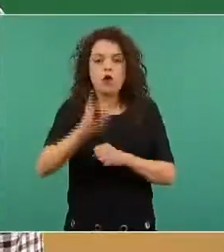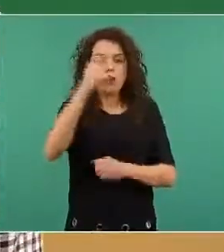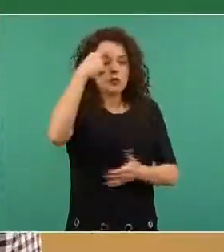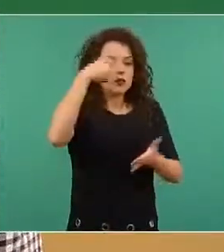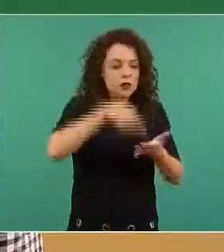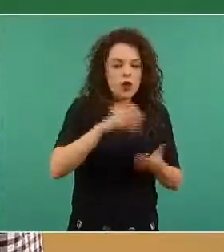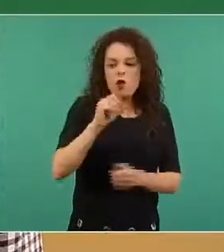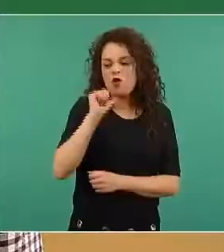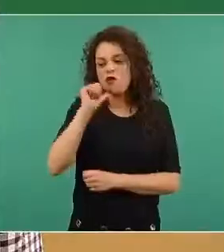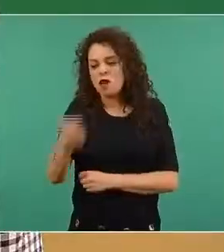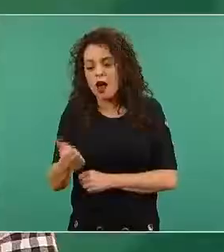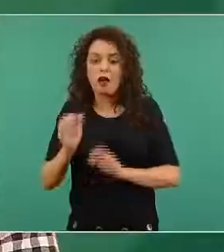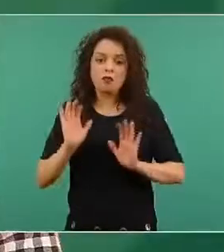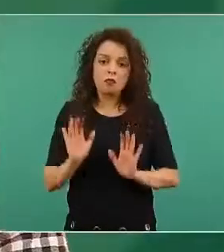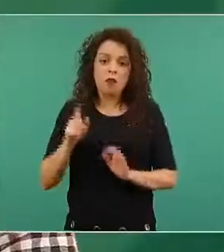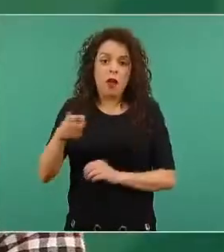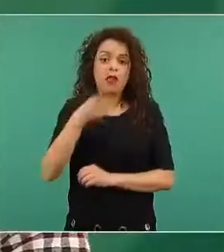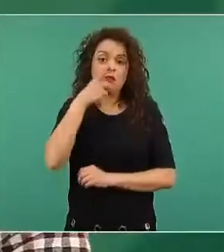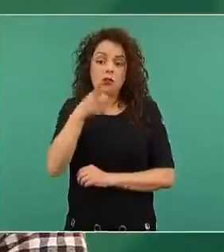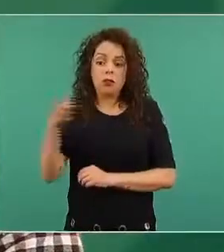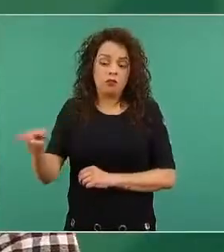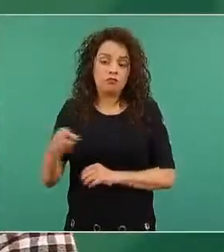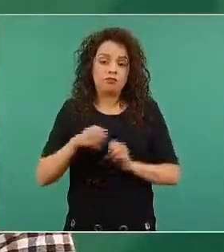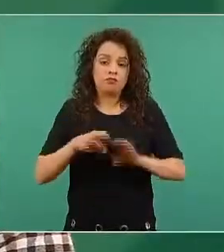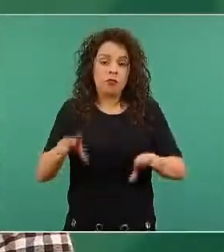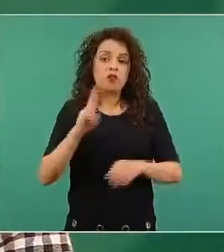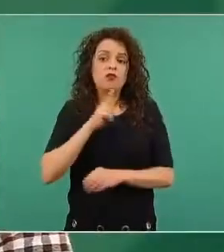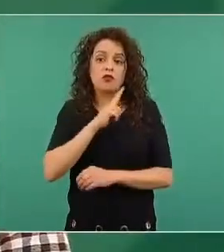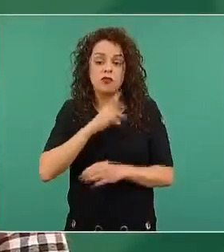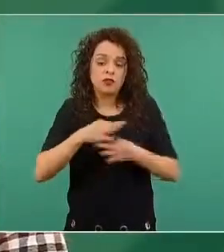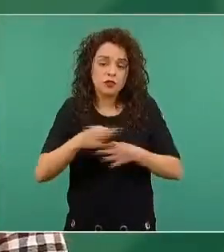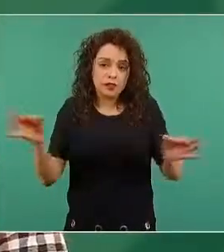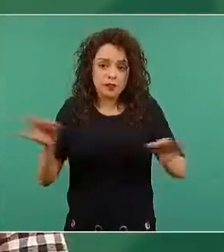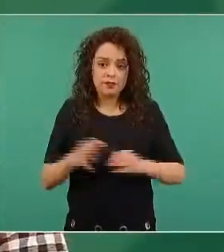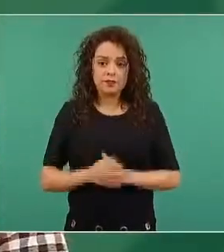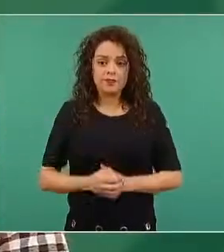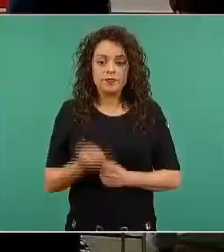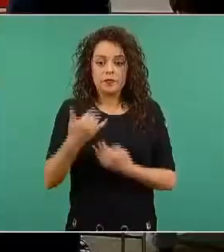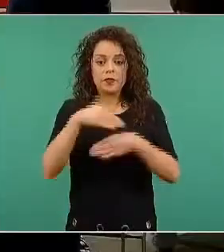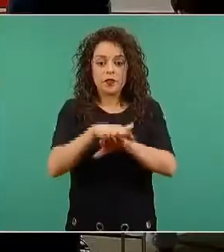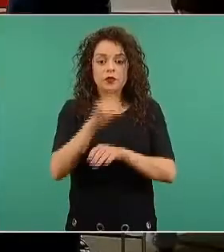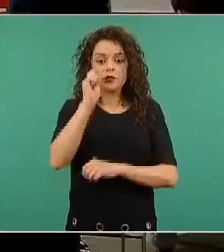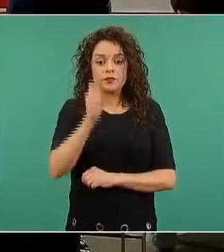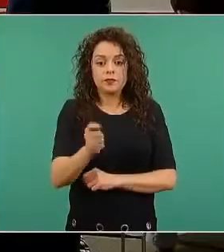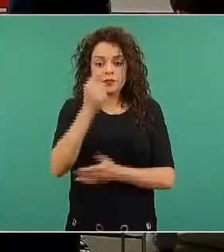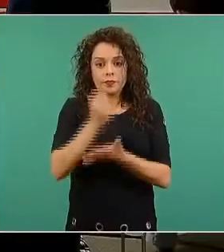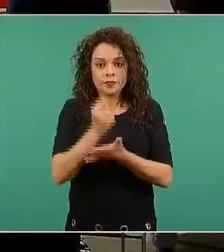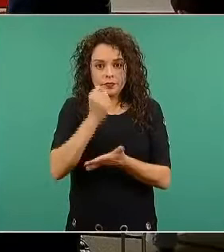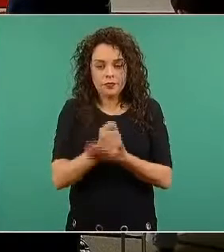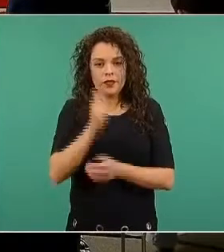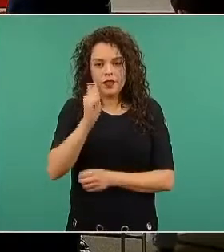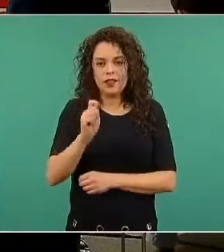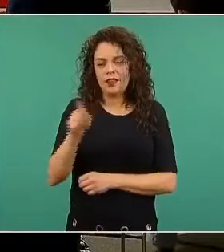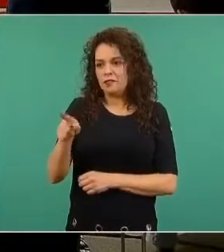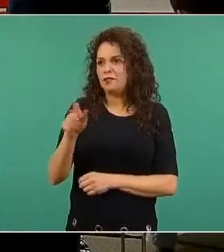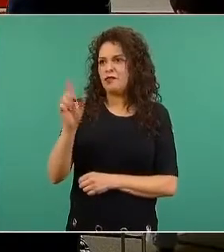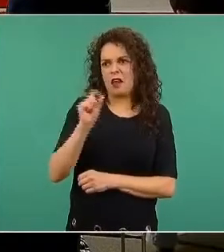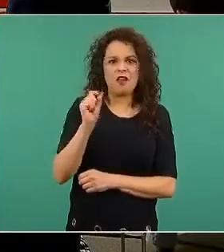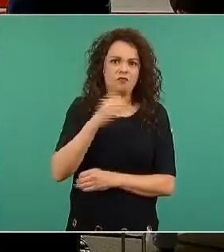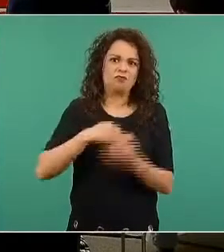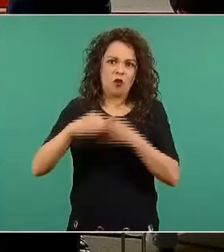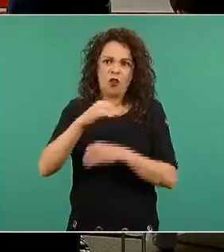sustenta o no lo que afirman. Respecto a los tratamientos, este famoso dióxido de cloro ha sido famoso